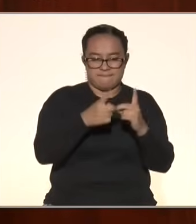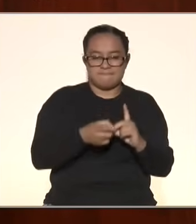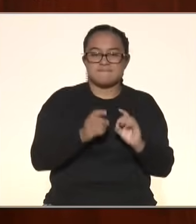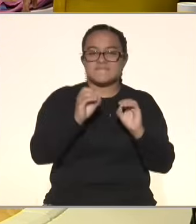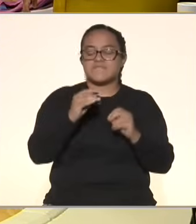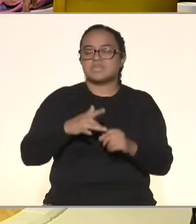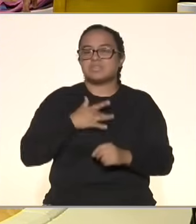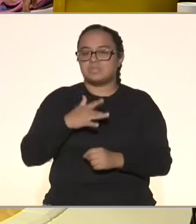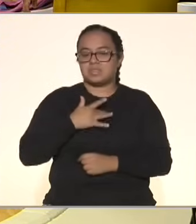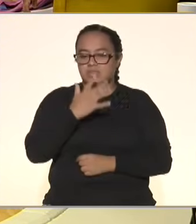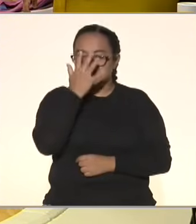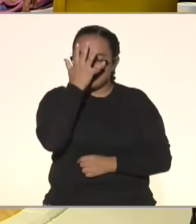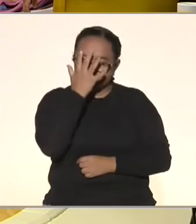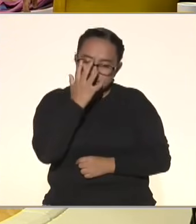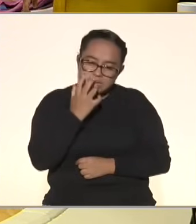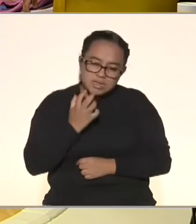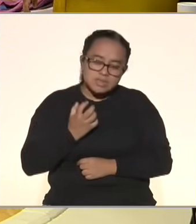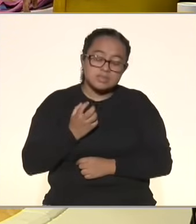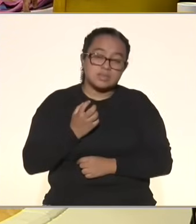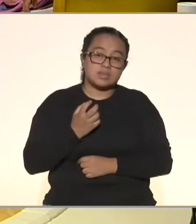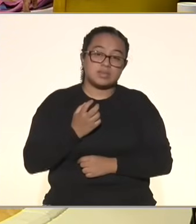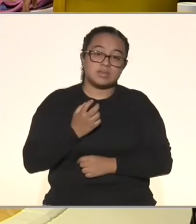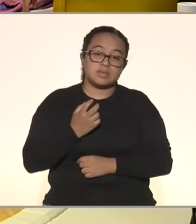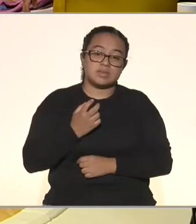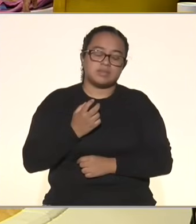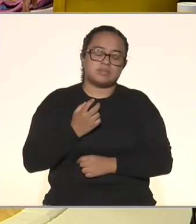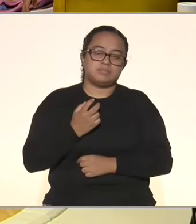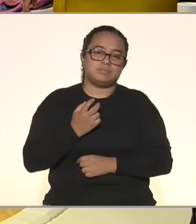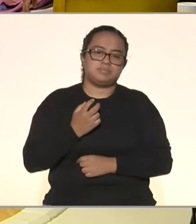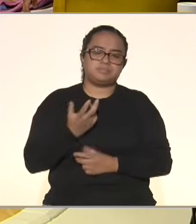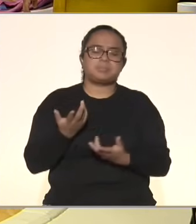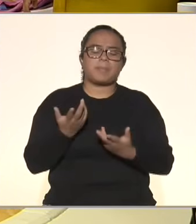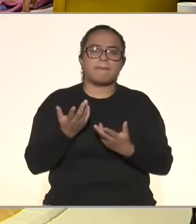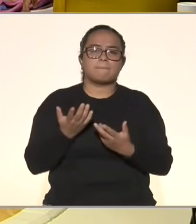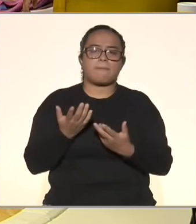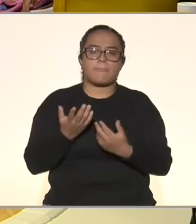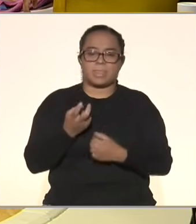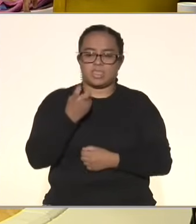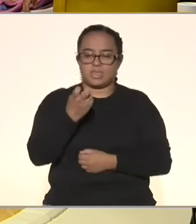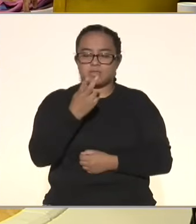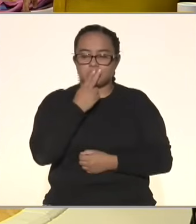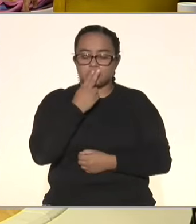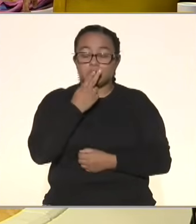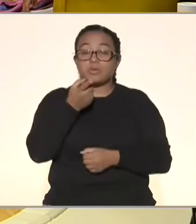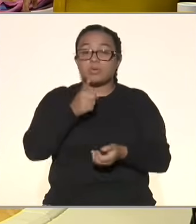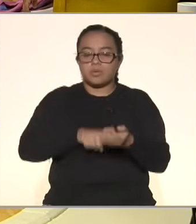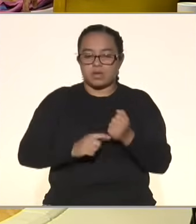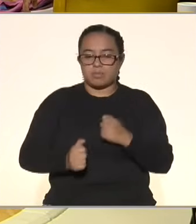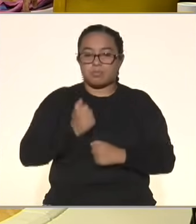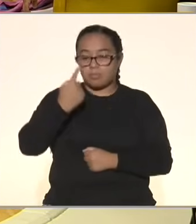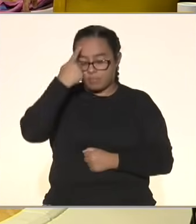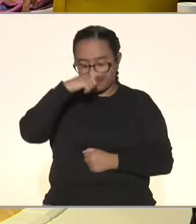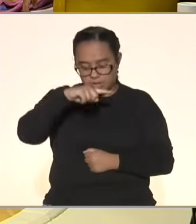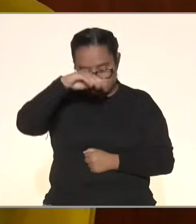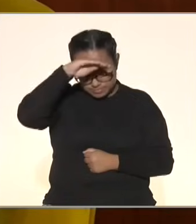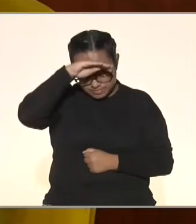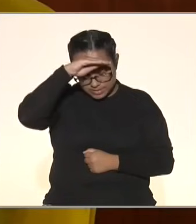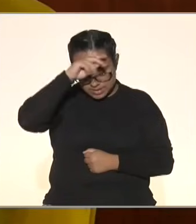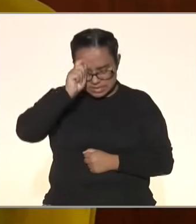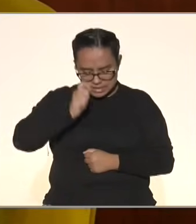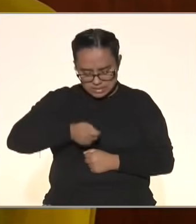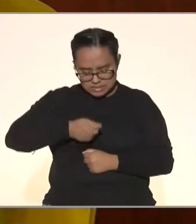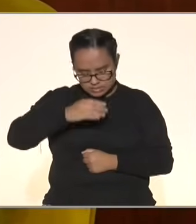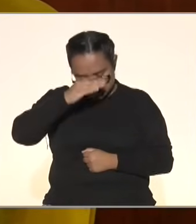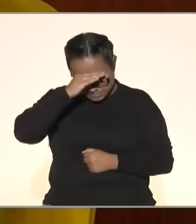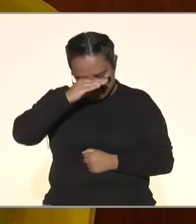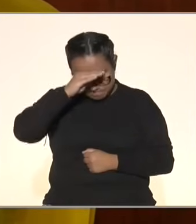un poco más triste, más bajo, como función evolutiva, justamente sirve para la reflexión. Ya que